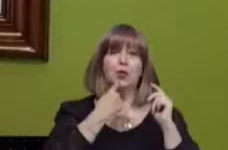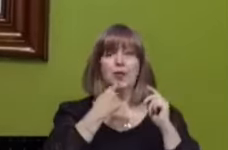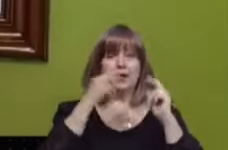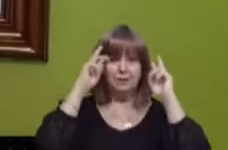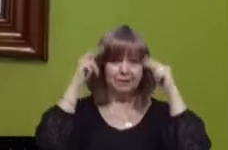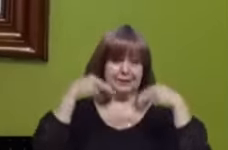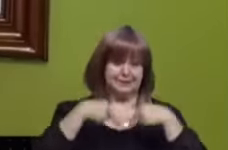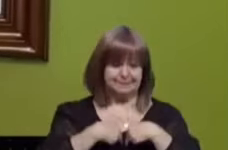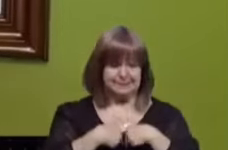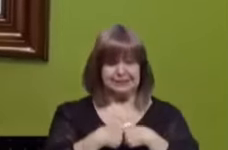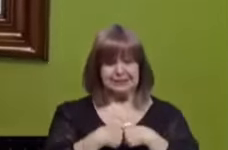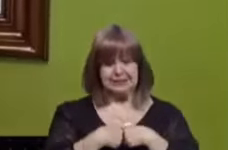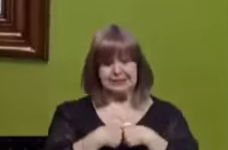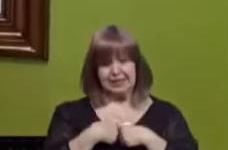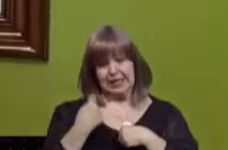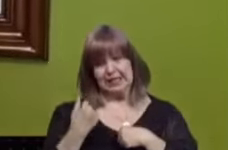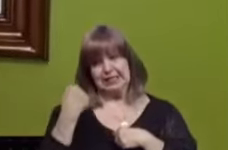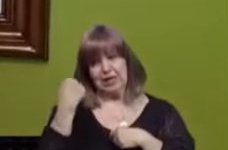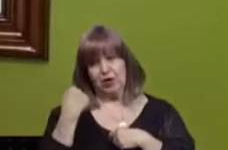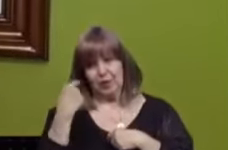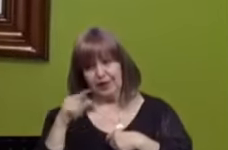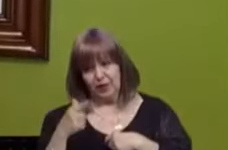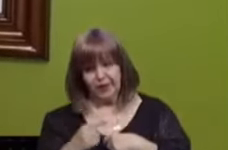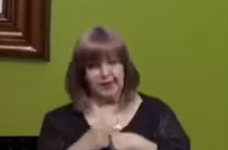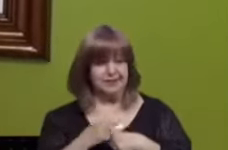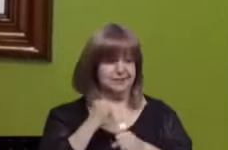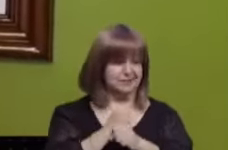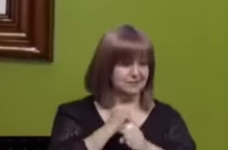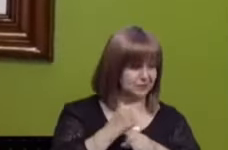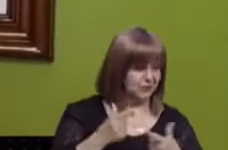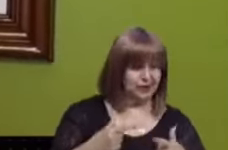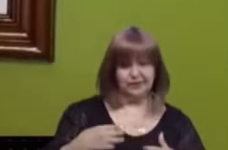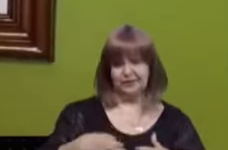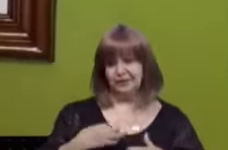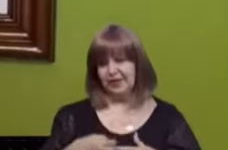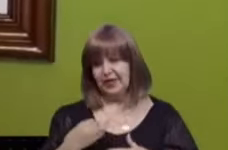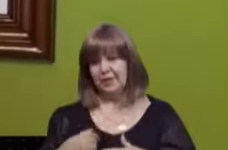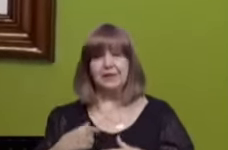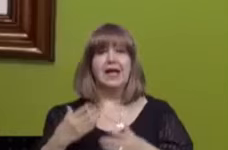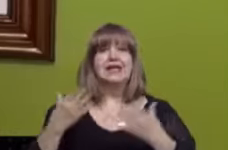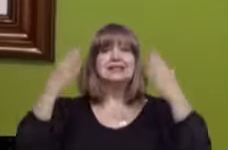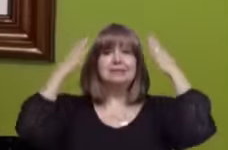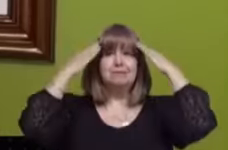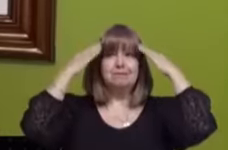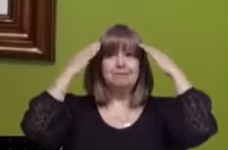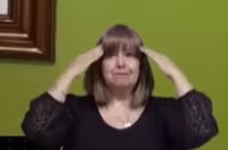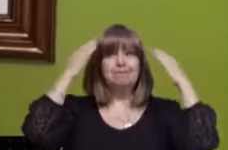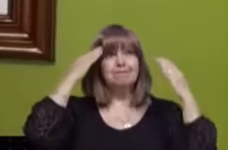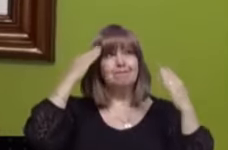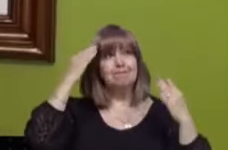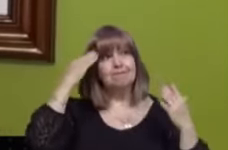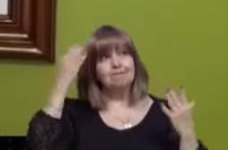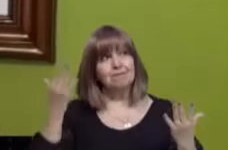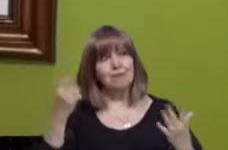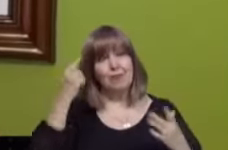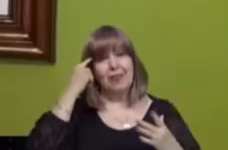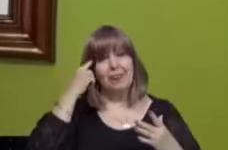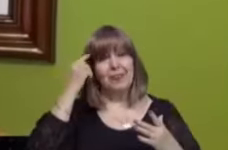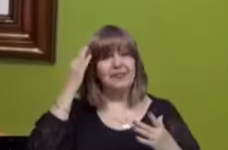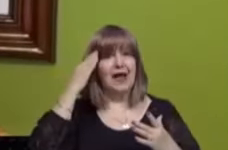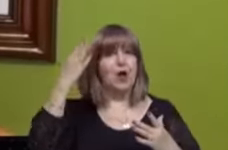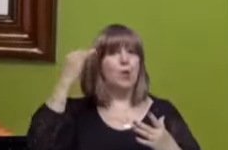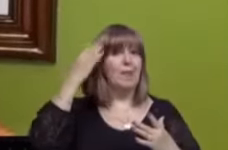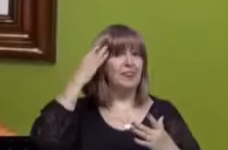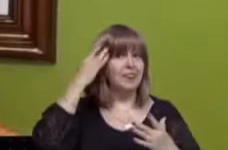complejo. Lo económico, el bienestar personal, el proyecto de vida, la salud mental, tener mucha más conciencia